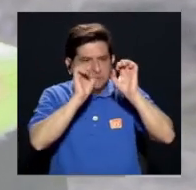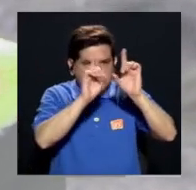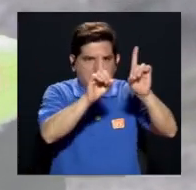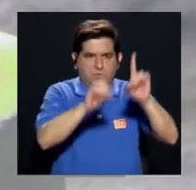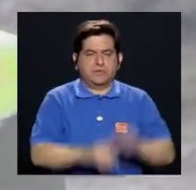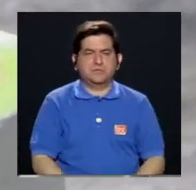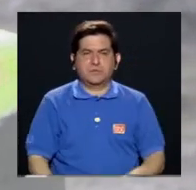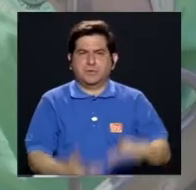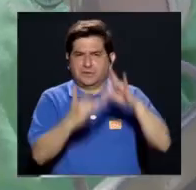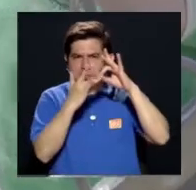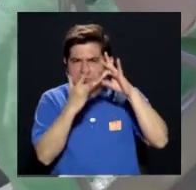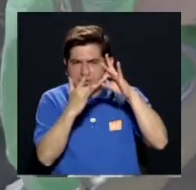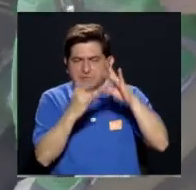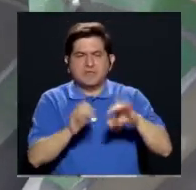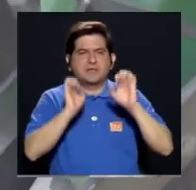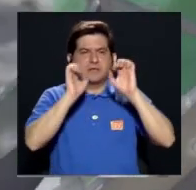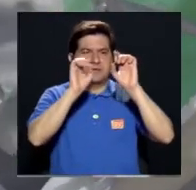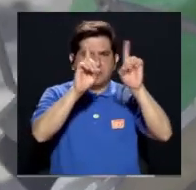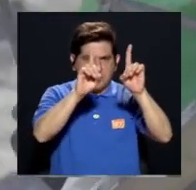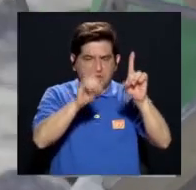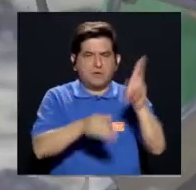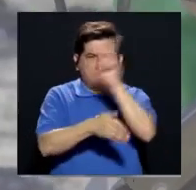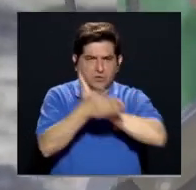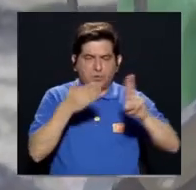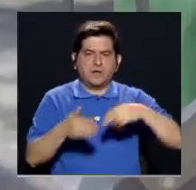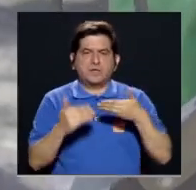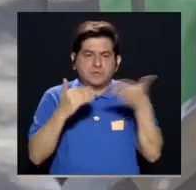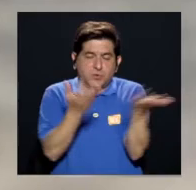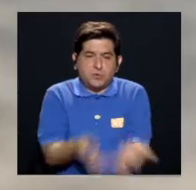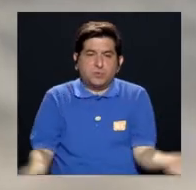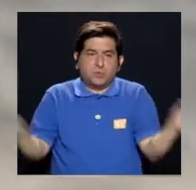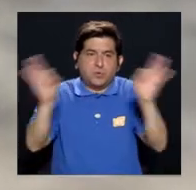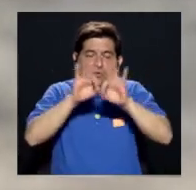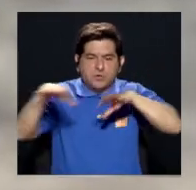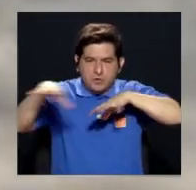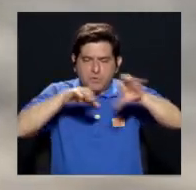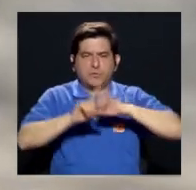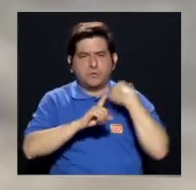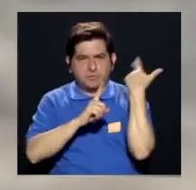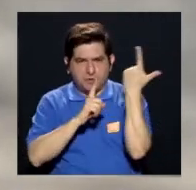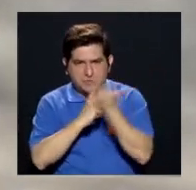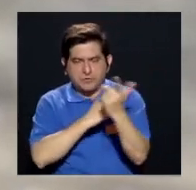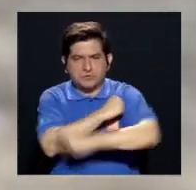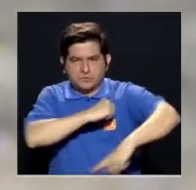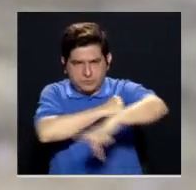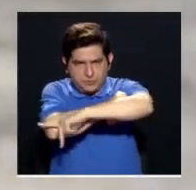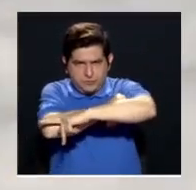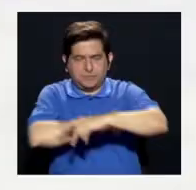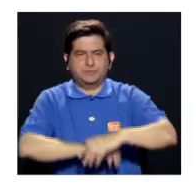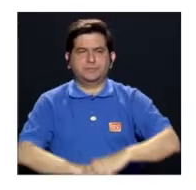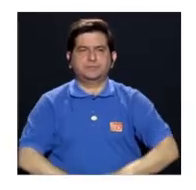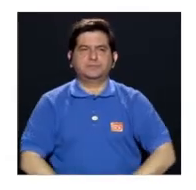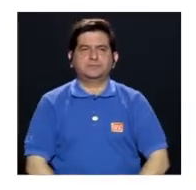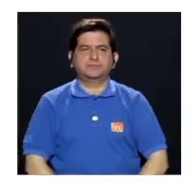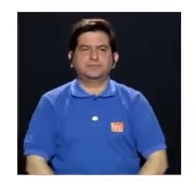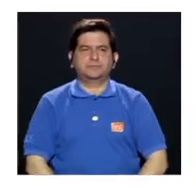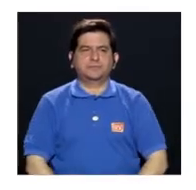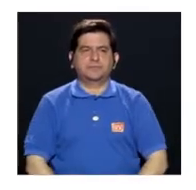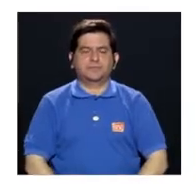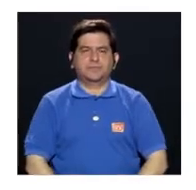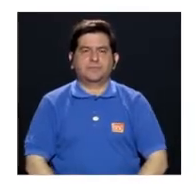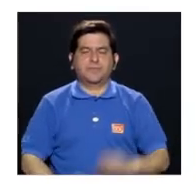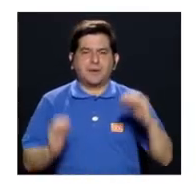educación y en particular de la educación superior como un elemento clave para la movilidad social en nuestro país. Más